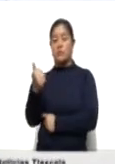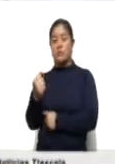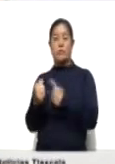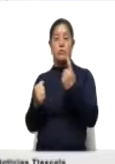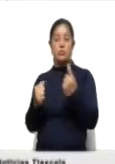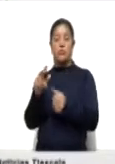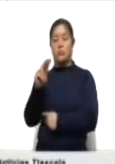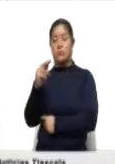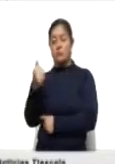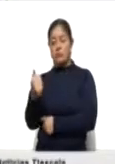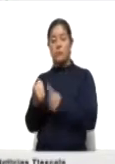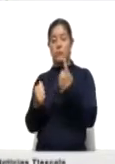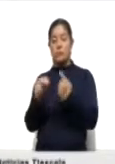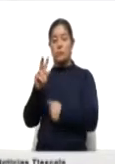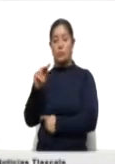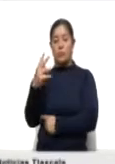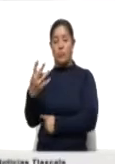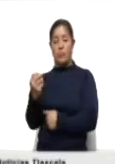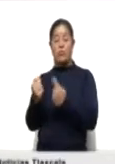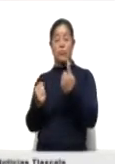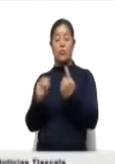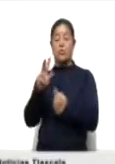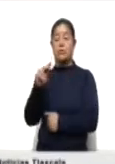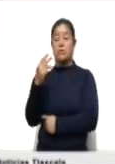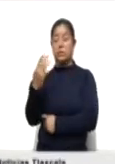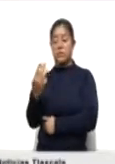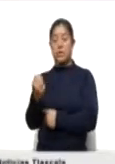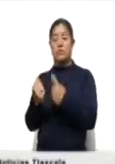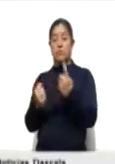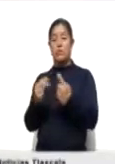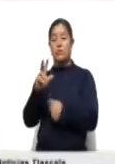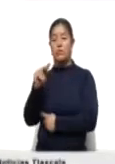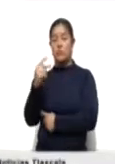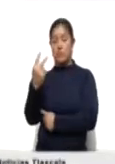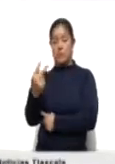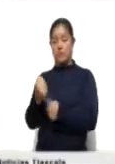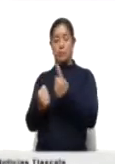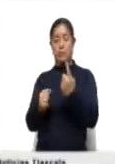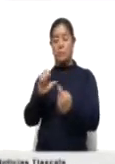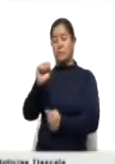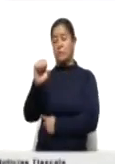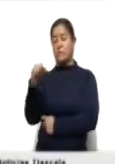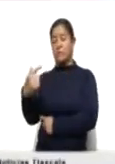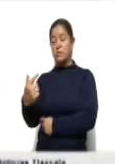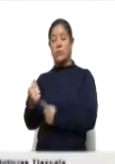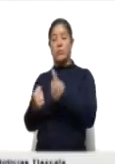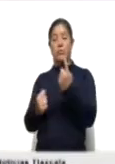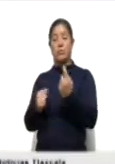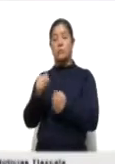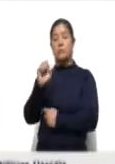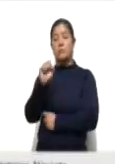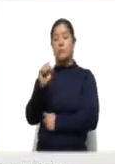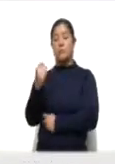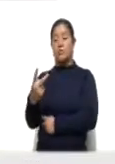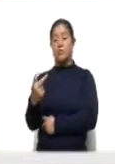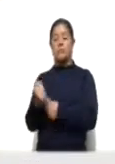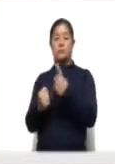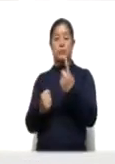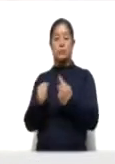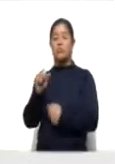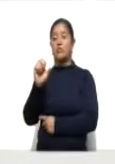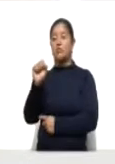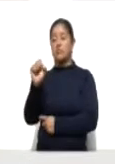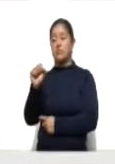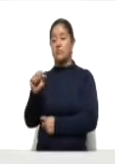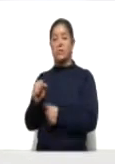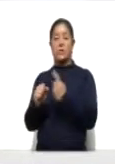Cuapiastla 84, Tocatlán 83, Huatzinco 82, Acualpan 67, Alzayanca 62, Xiloxostla